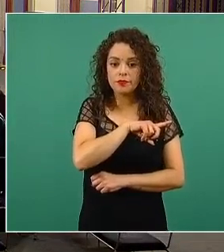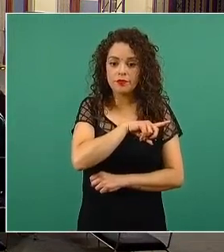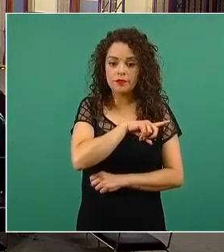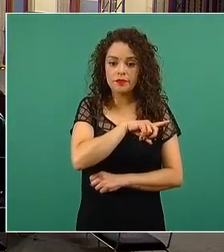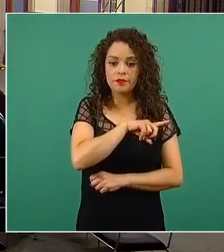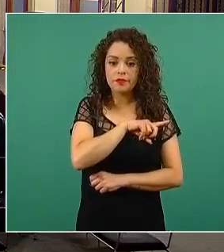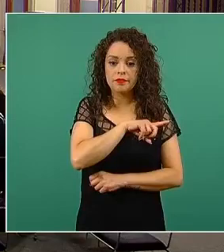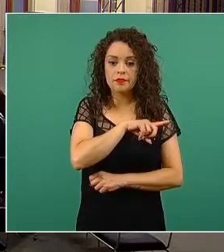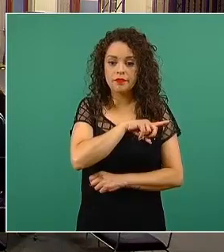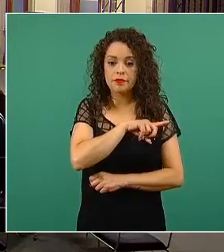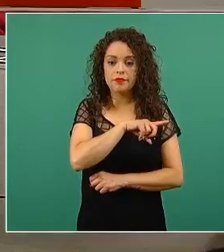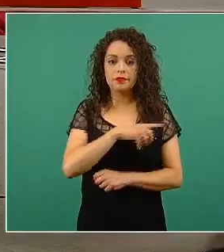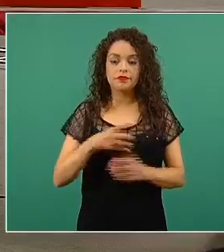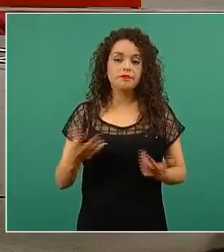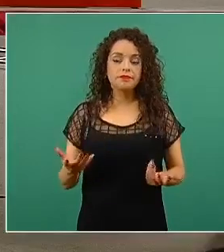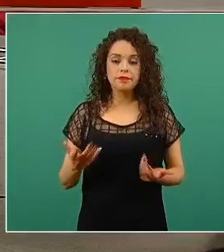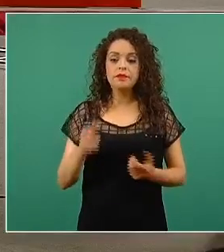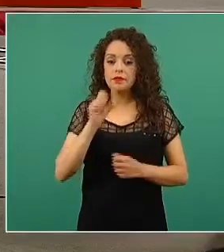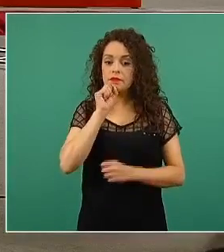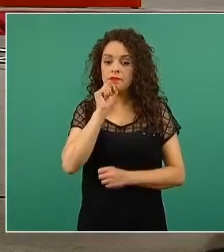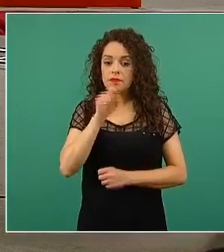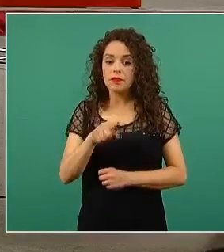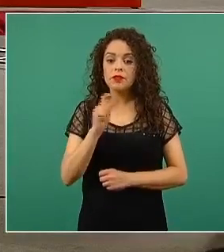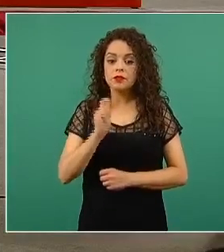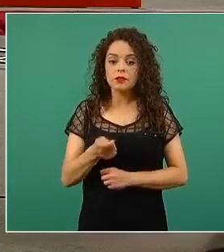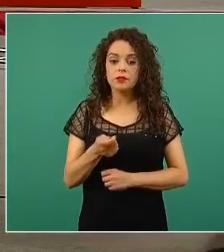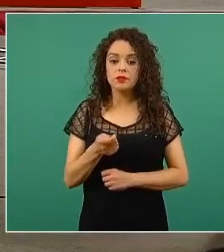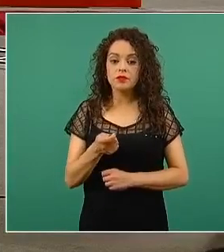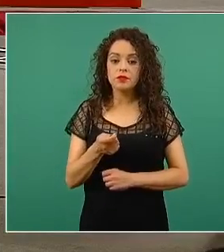también que sacar